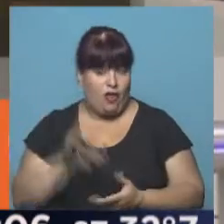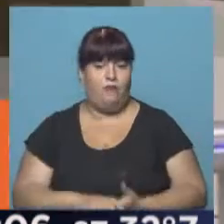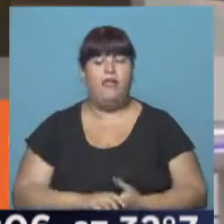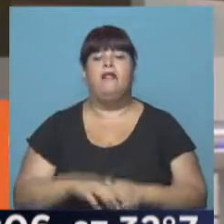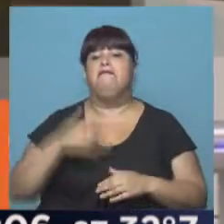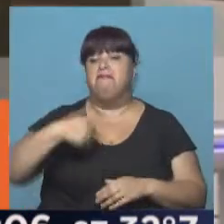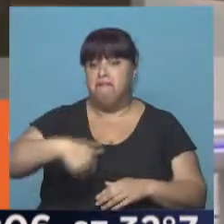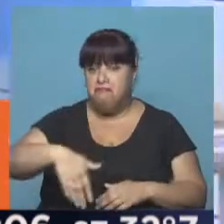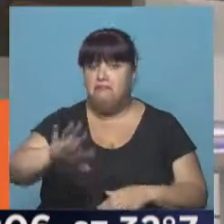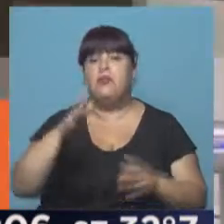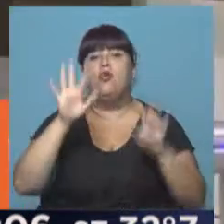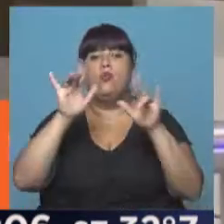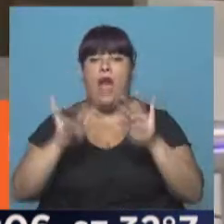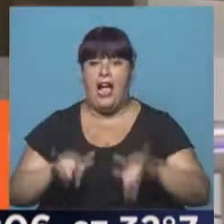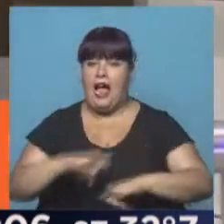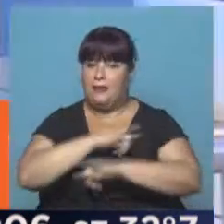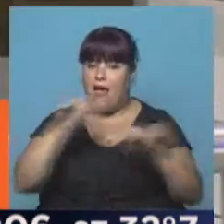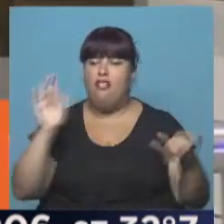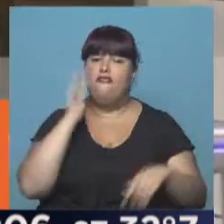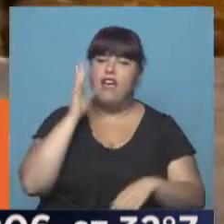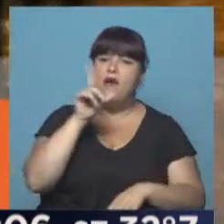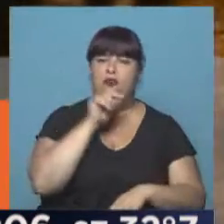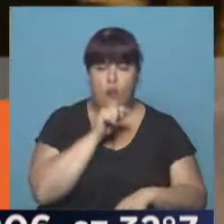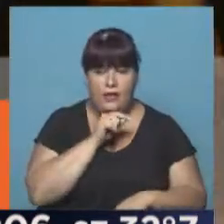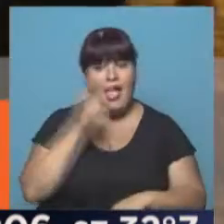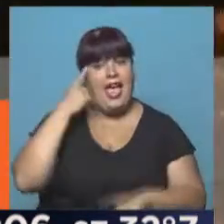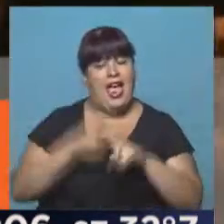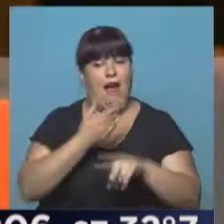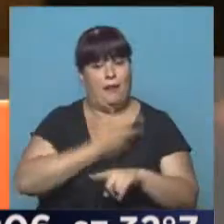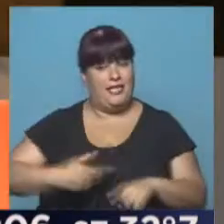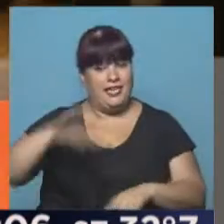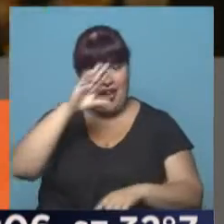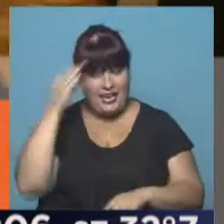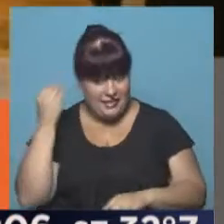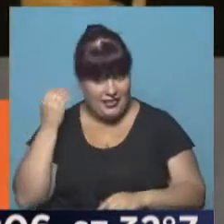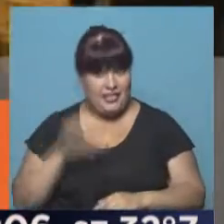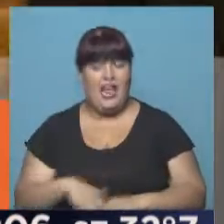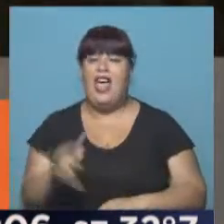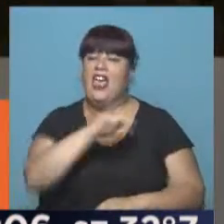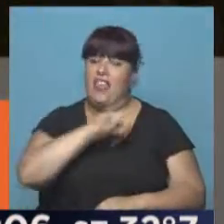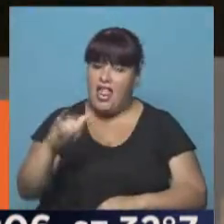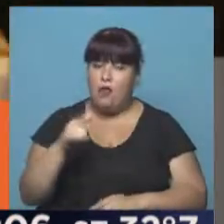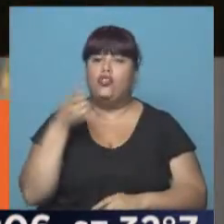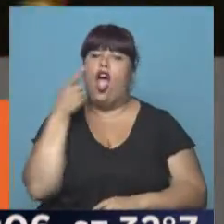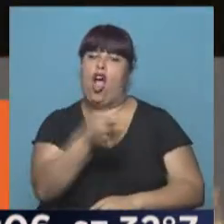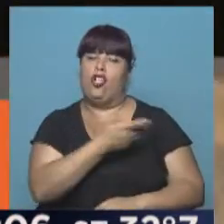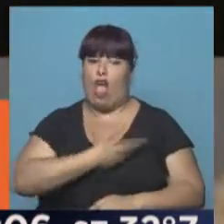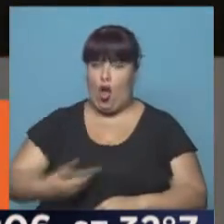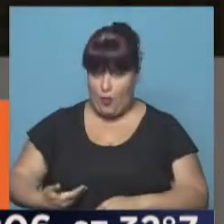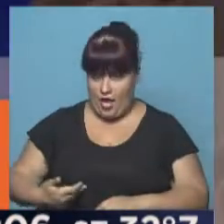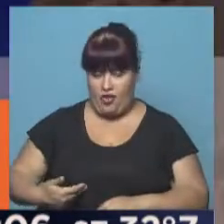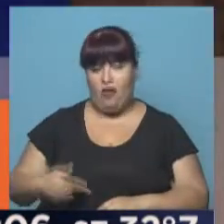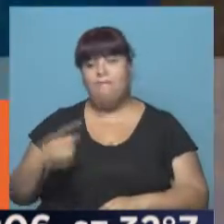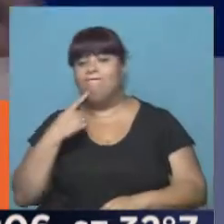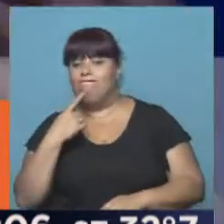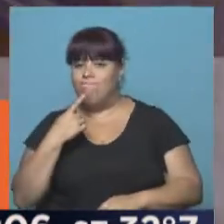Días después, a través de una carta difundida en las redes sociales, la expresidenta Cristina Fernández denunció una operación contra el gobierno y puso